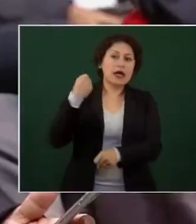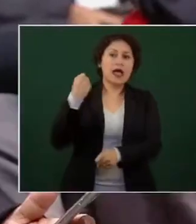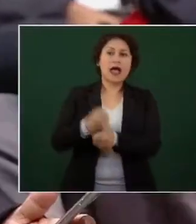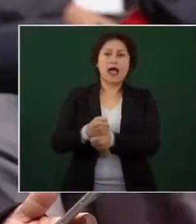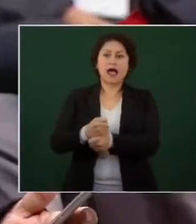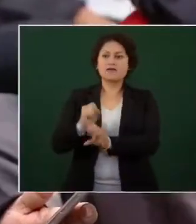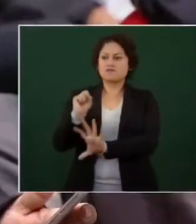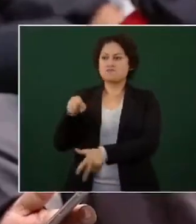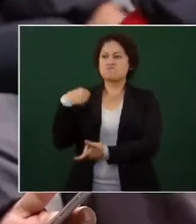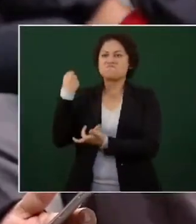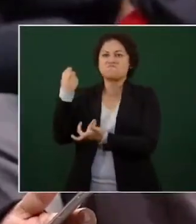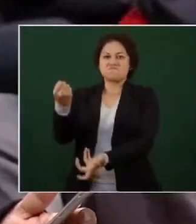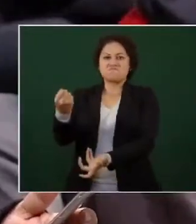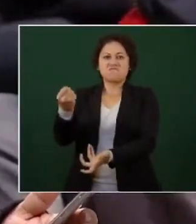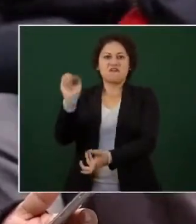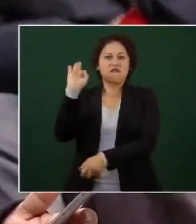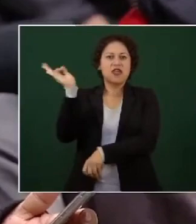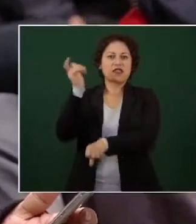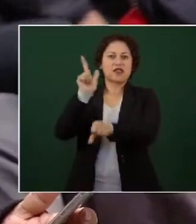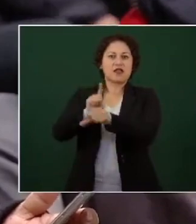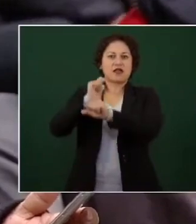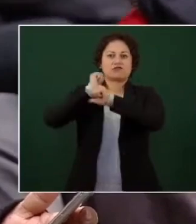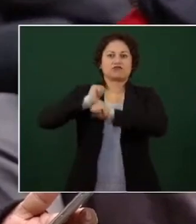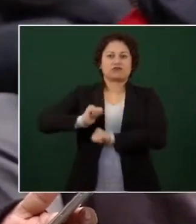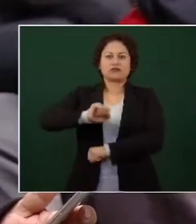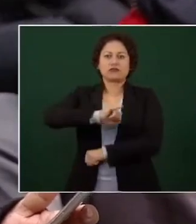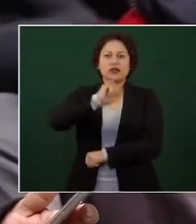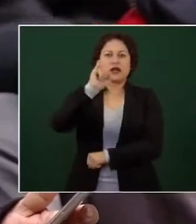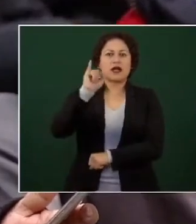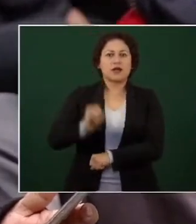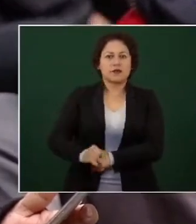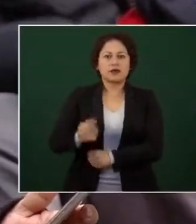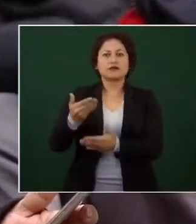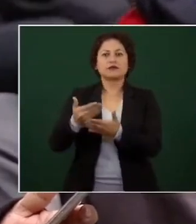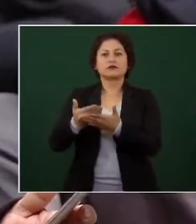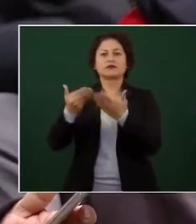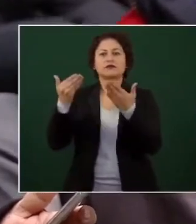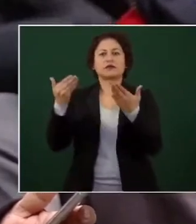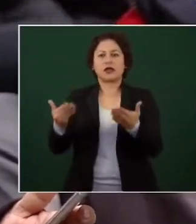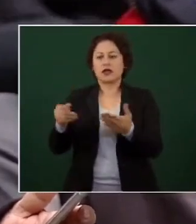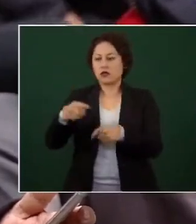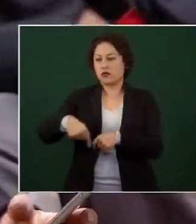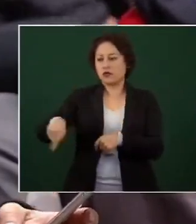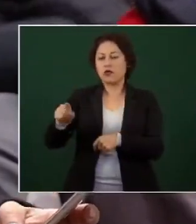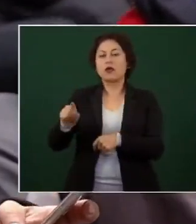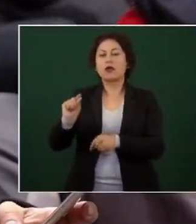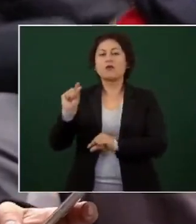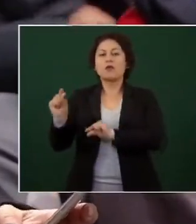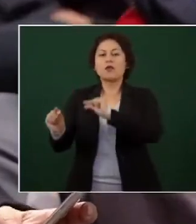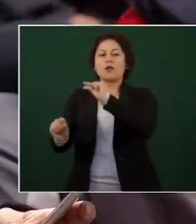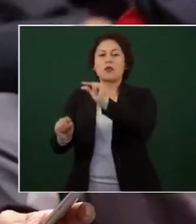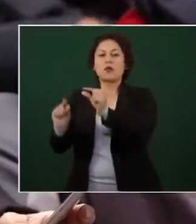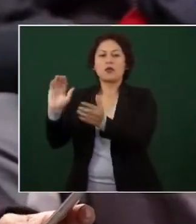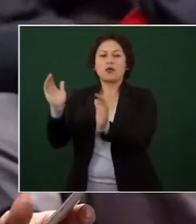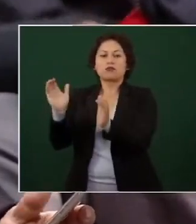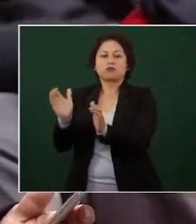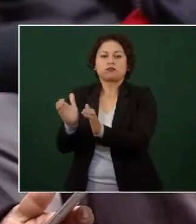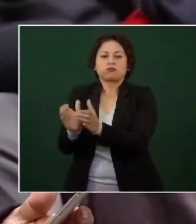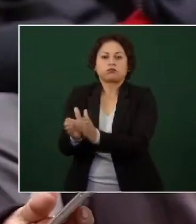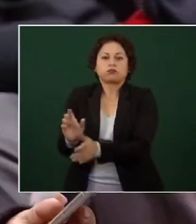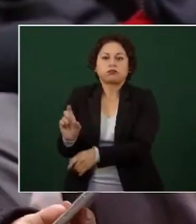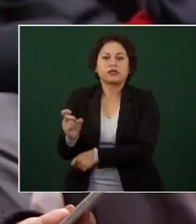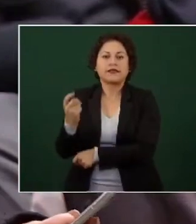con el pago a los ejidatarios. Hoy reducido a 31 de los 70 ejidatarios que cedieron sus